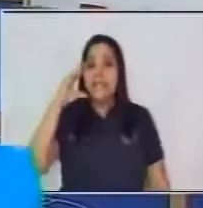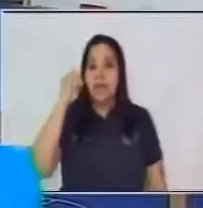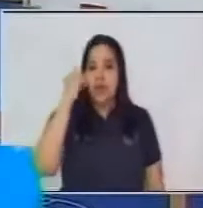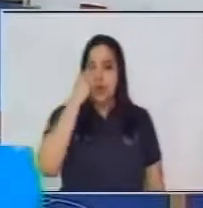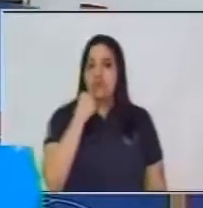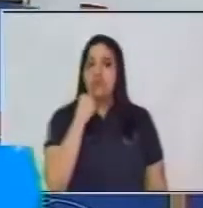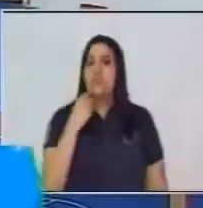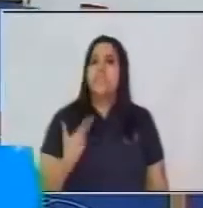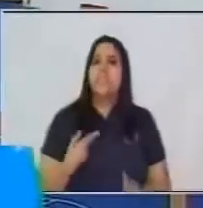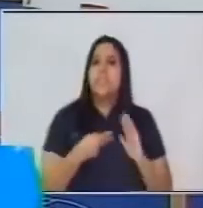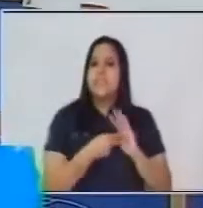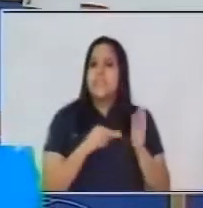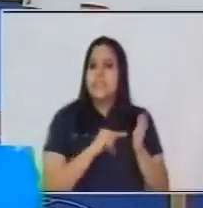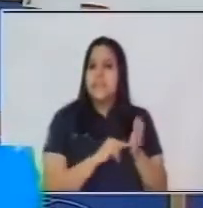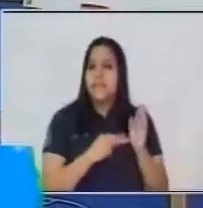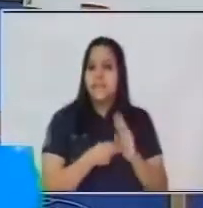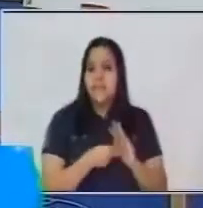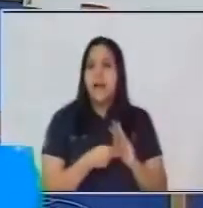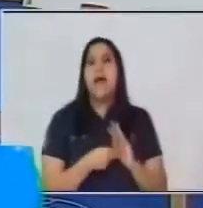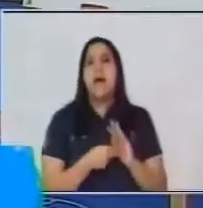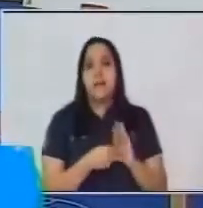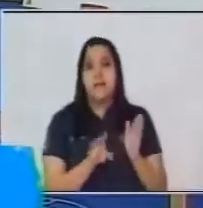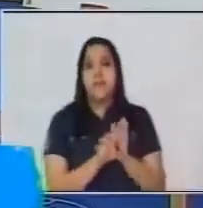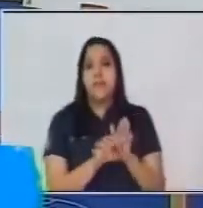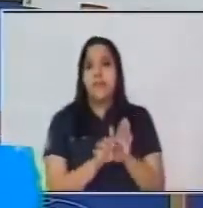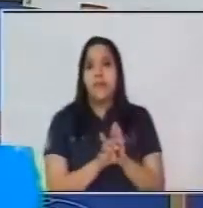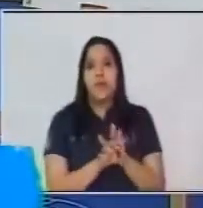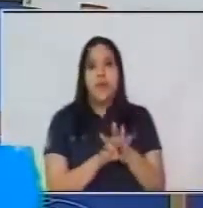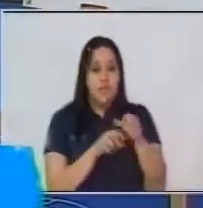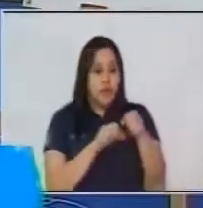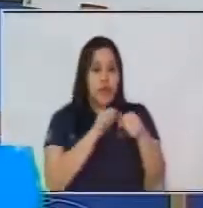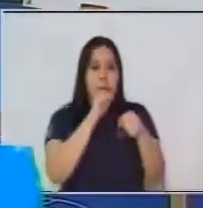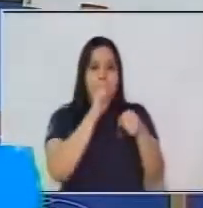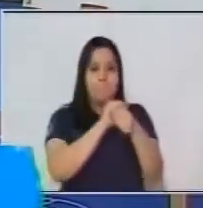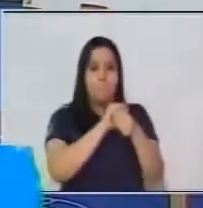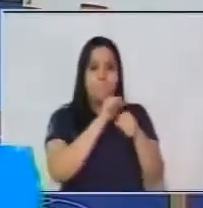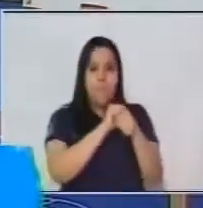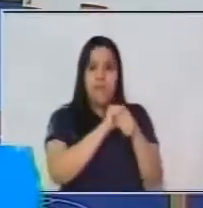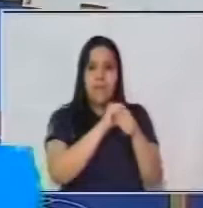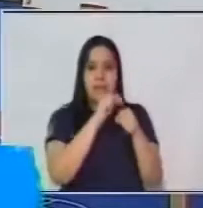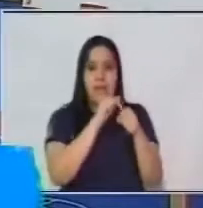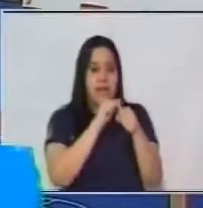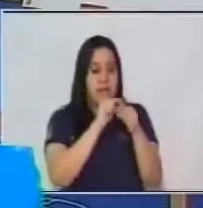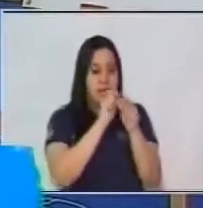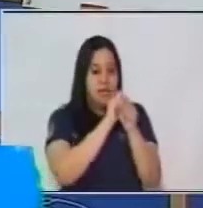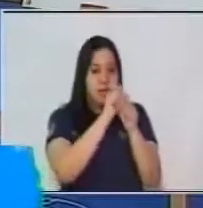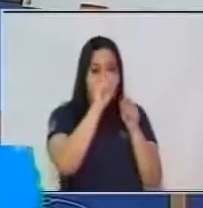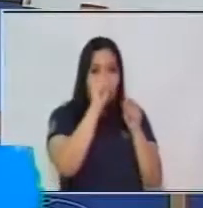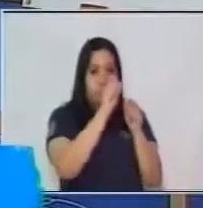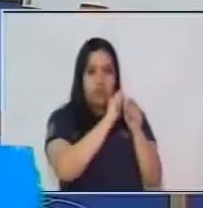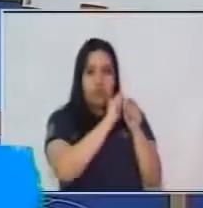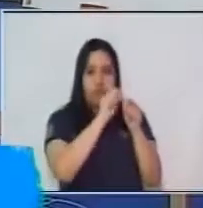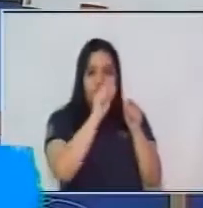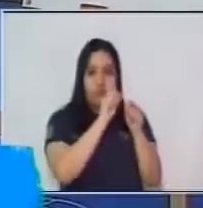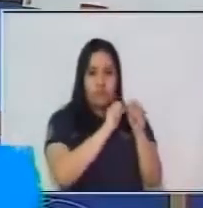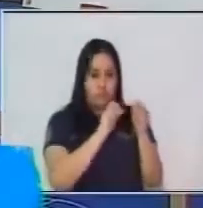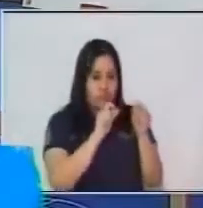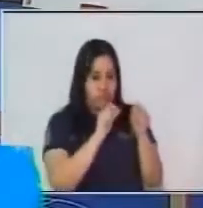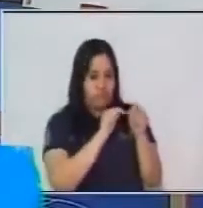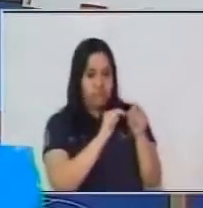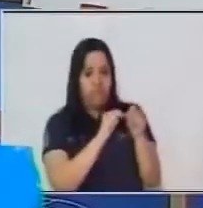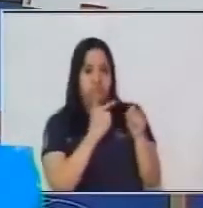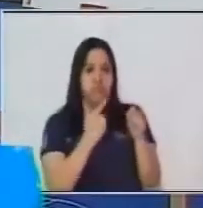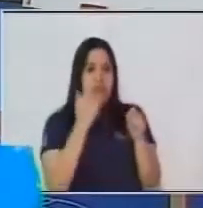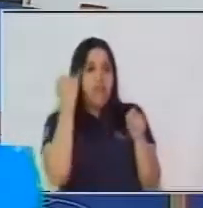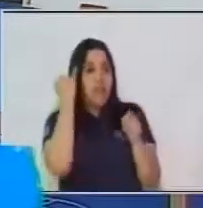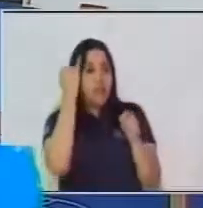Por ejemplo, acá tenemos ya sea un objeto, puede ser una piedra, y estas líneas le dan sensación o nos dan la idea que se